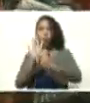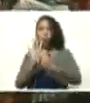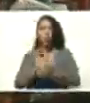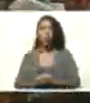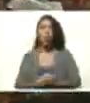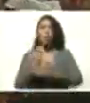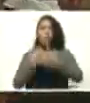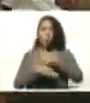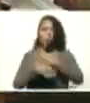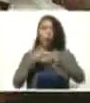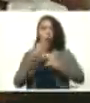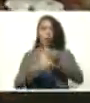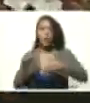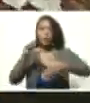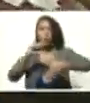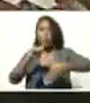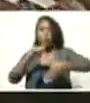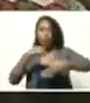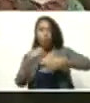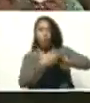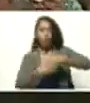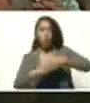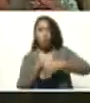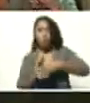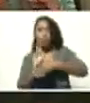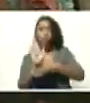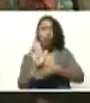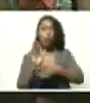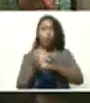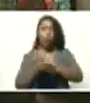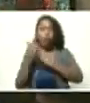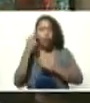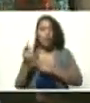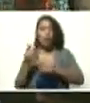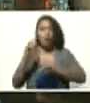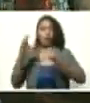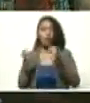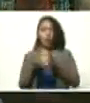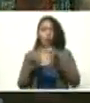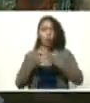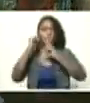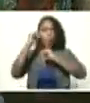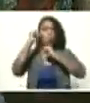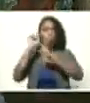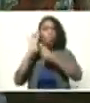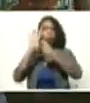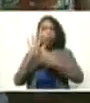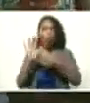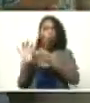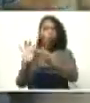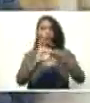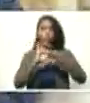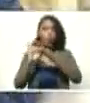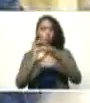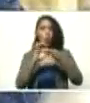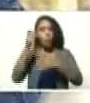a recorrer el continente, vamos a unir manifestaciones. Es una forma de unir a los pueblos